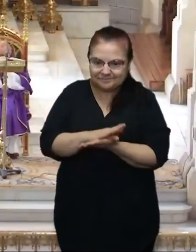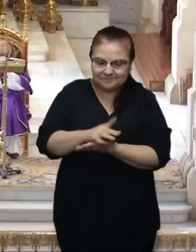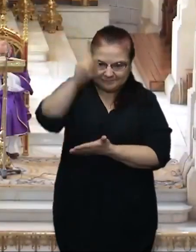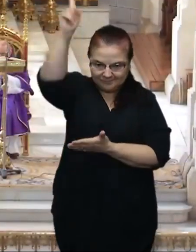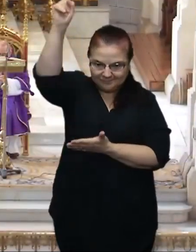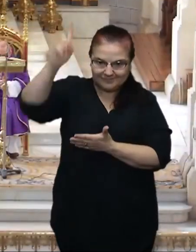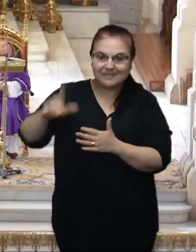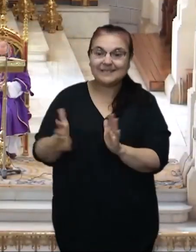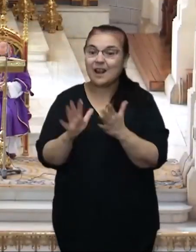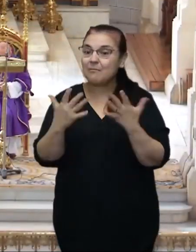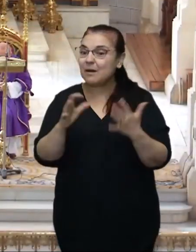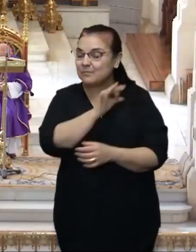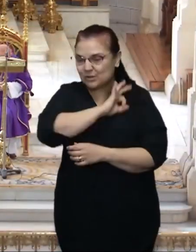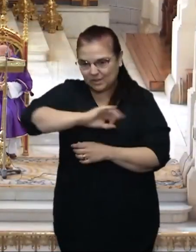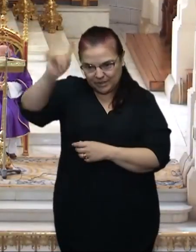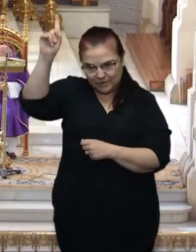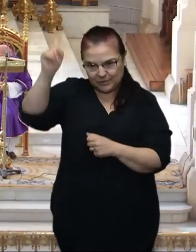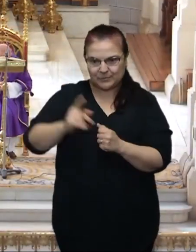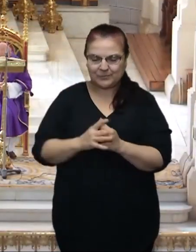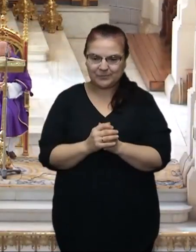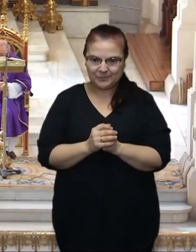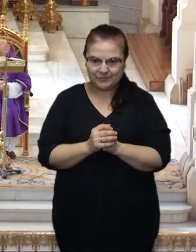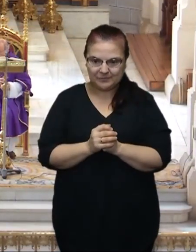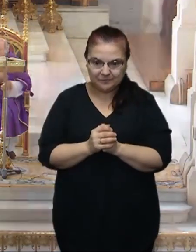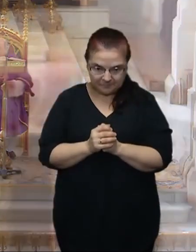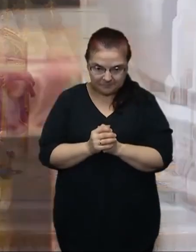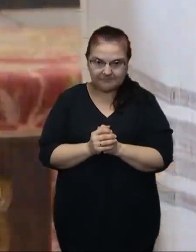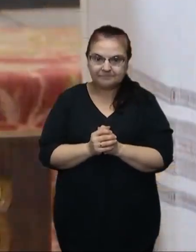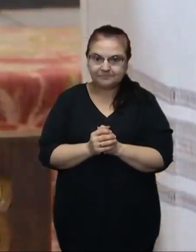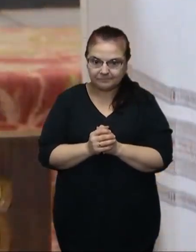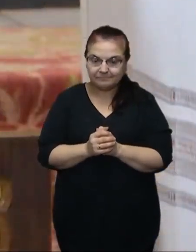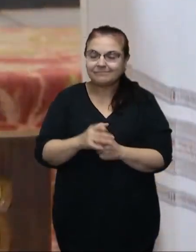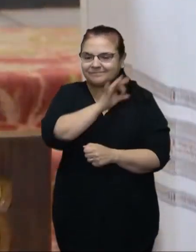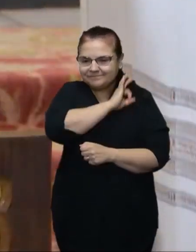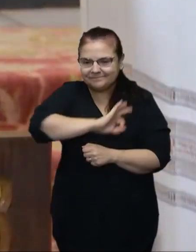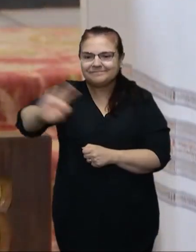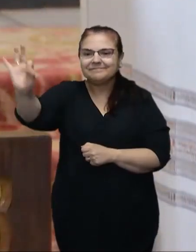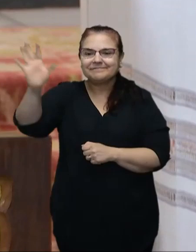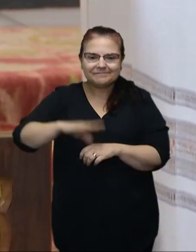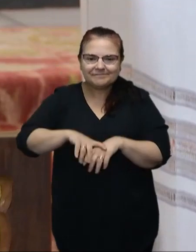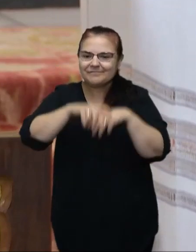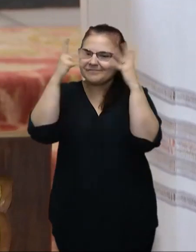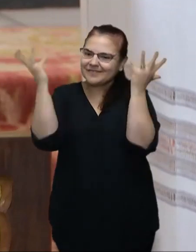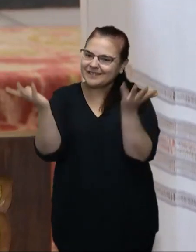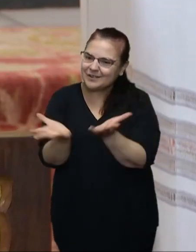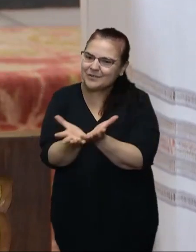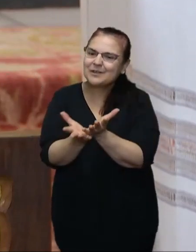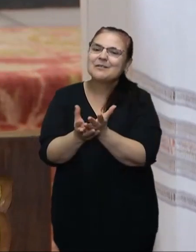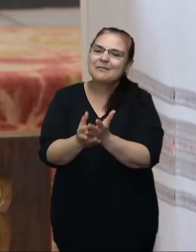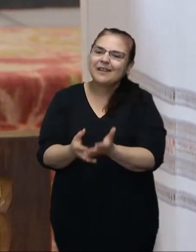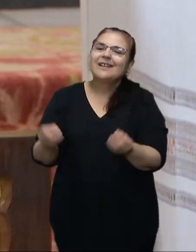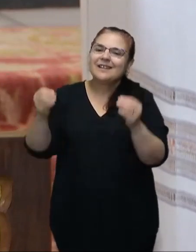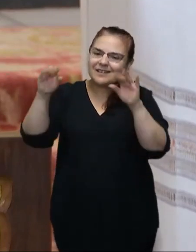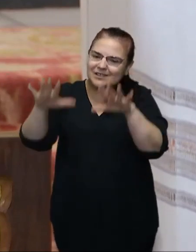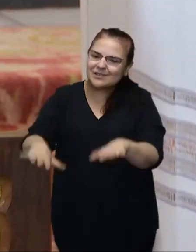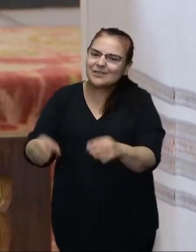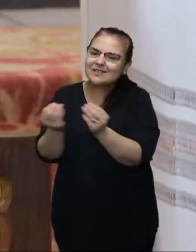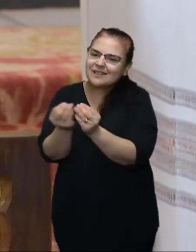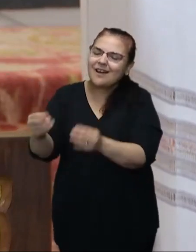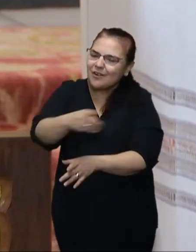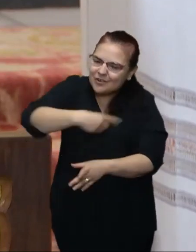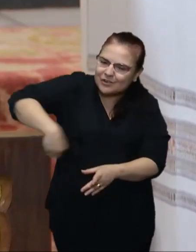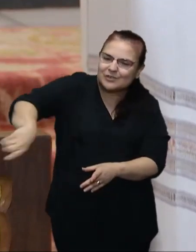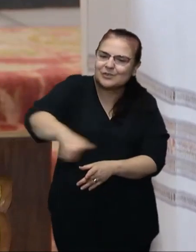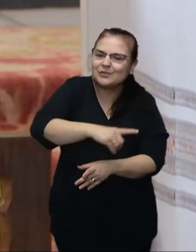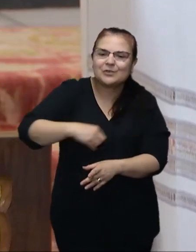Palabra de Dios. Te alabamos, Señor. El Señor del universo está con nosotros. Nuestro alcázar